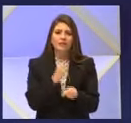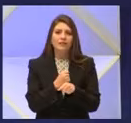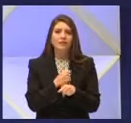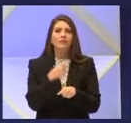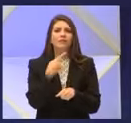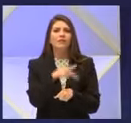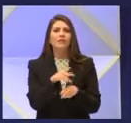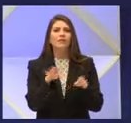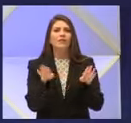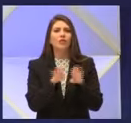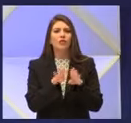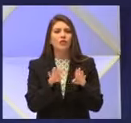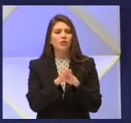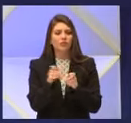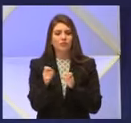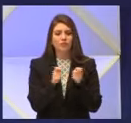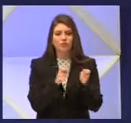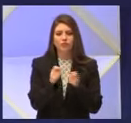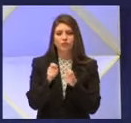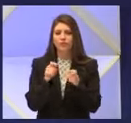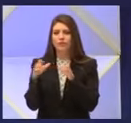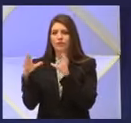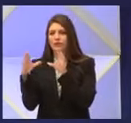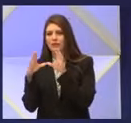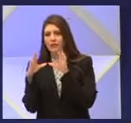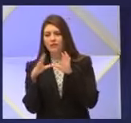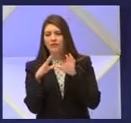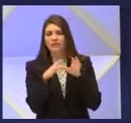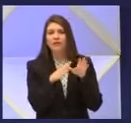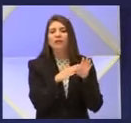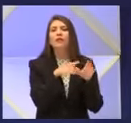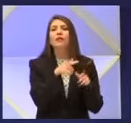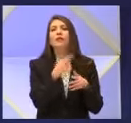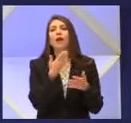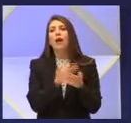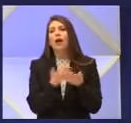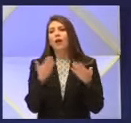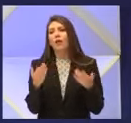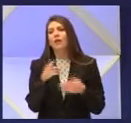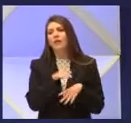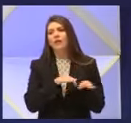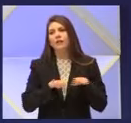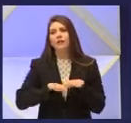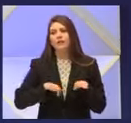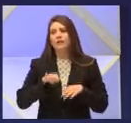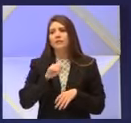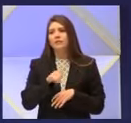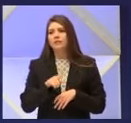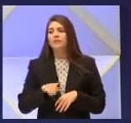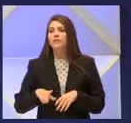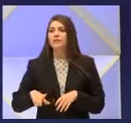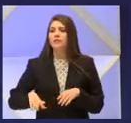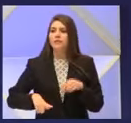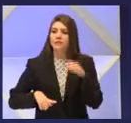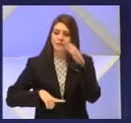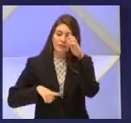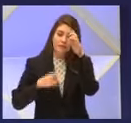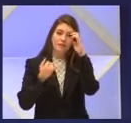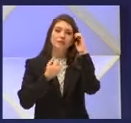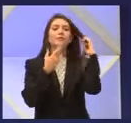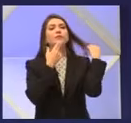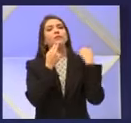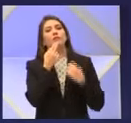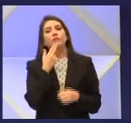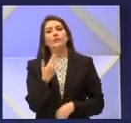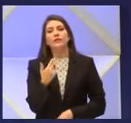satélites y yo instan la iniciativa privada como el joven héctor fortis ahí